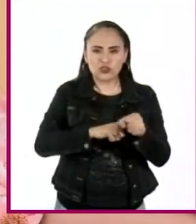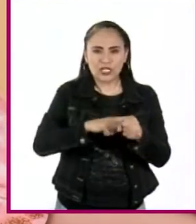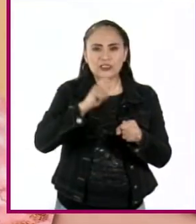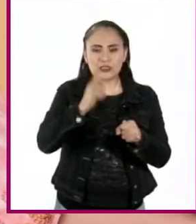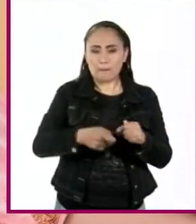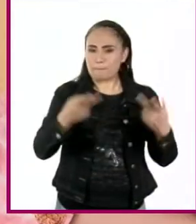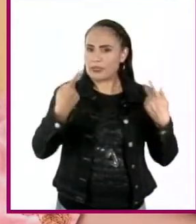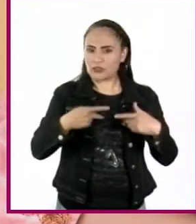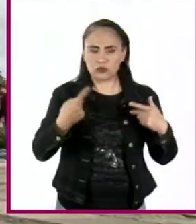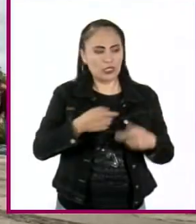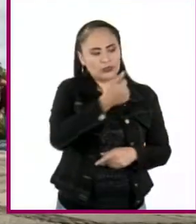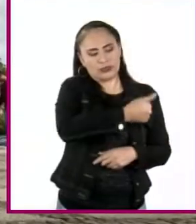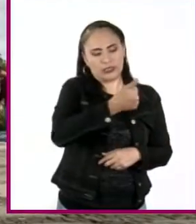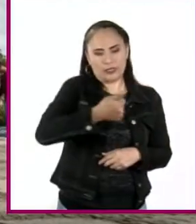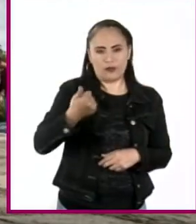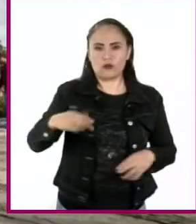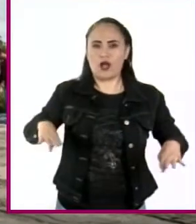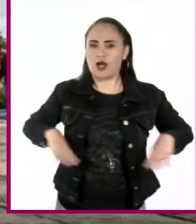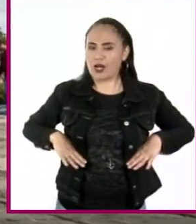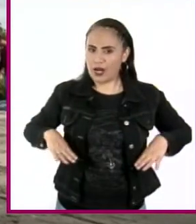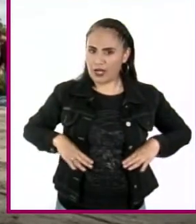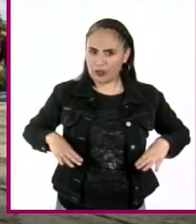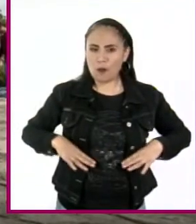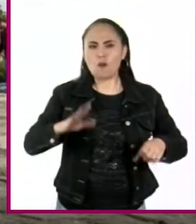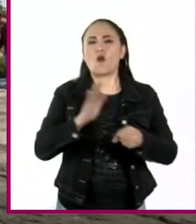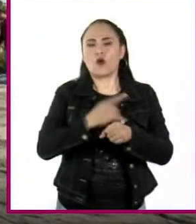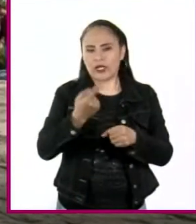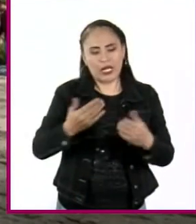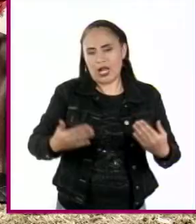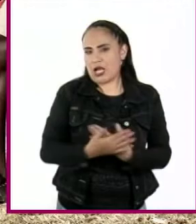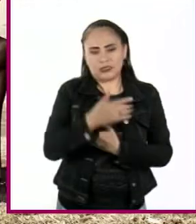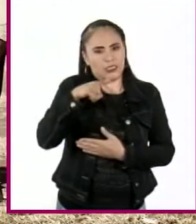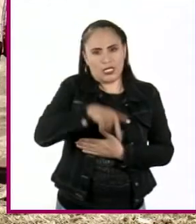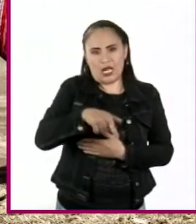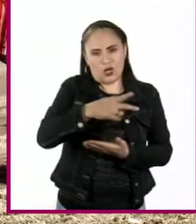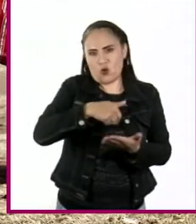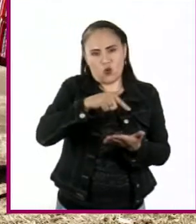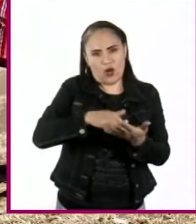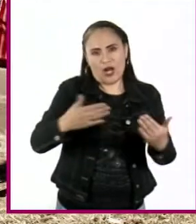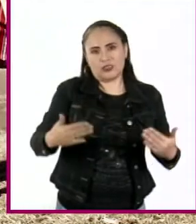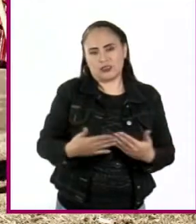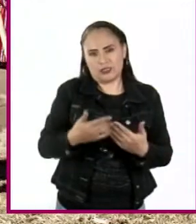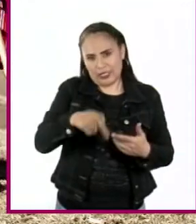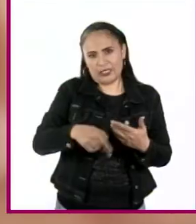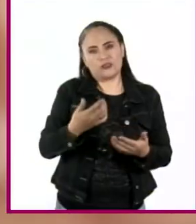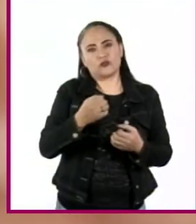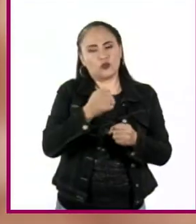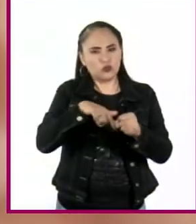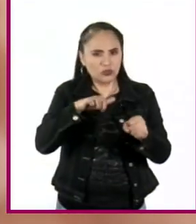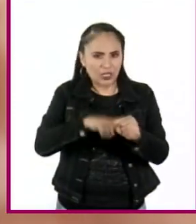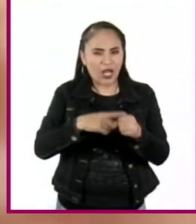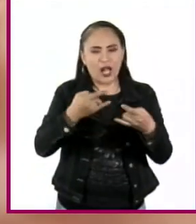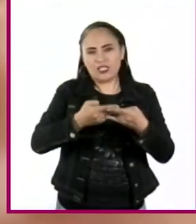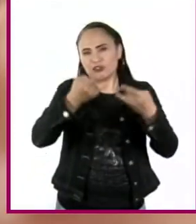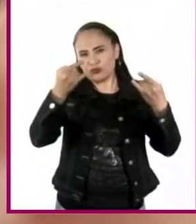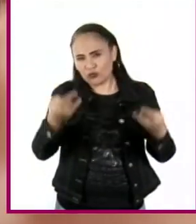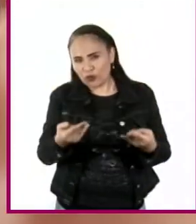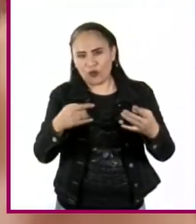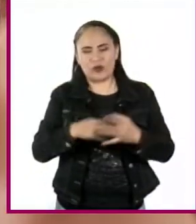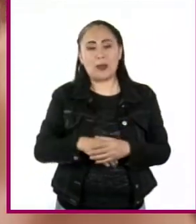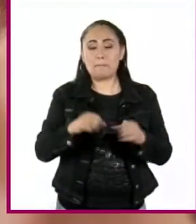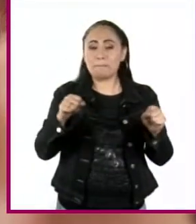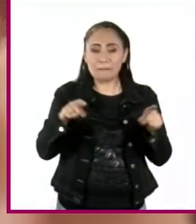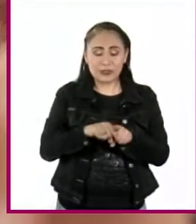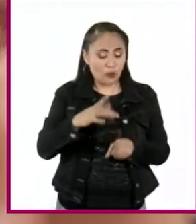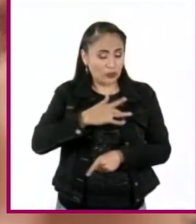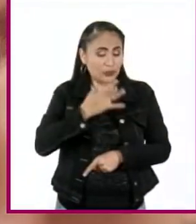como personas, por nuestra situación geográfica, histórica y social. También por los